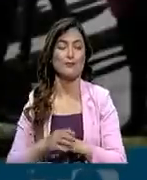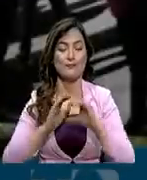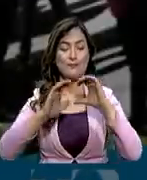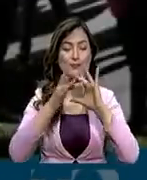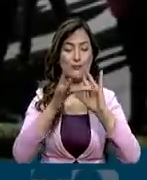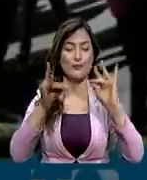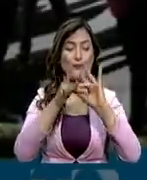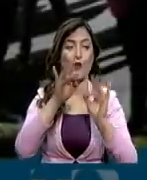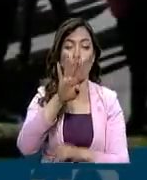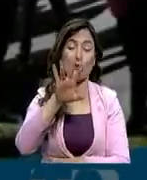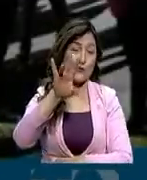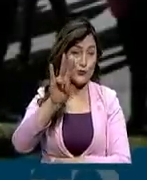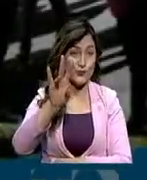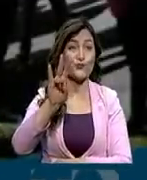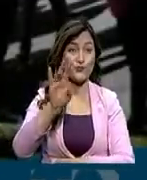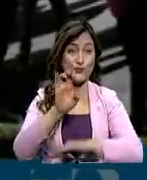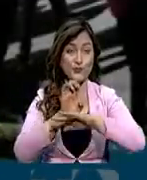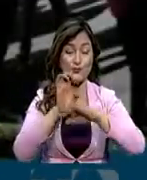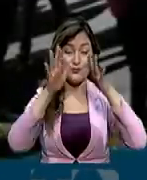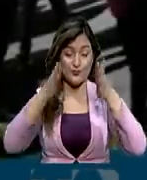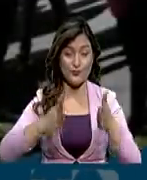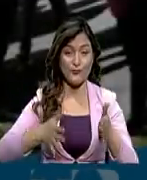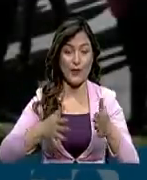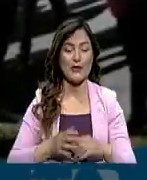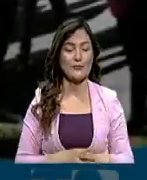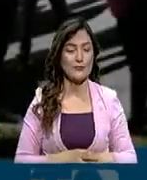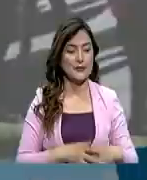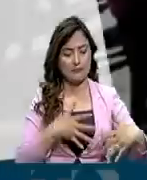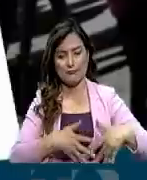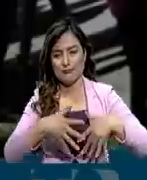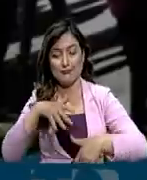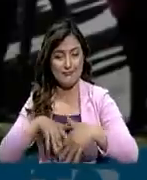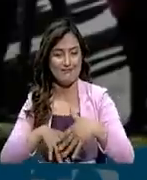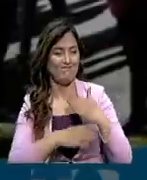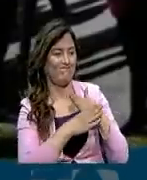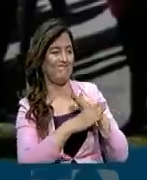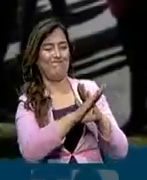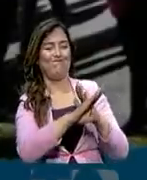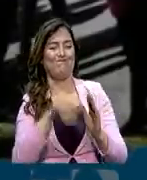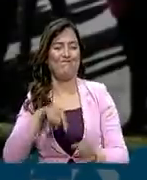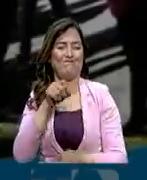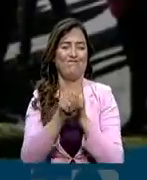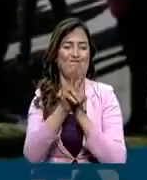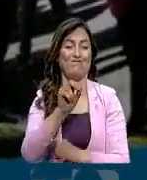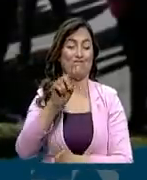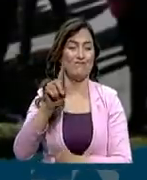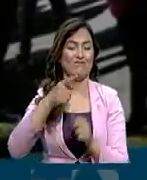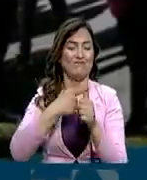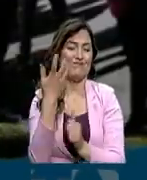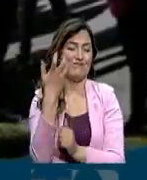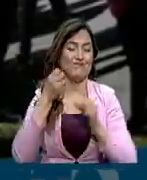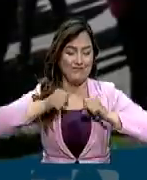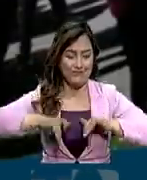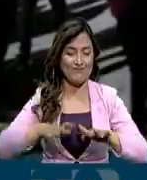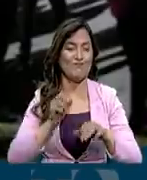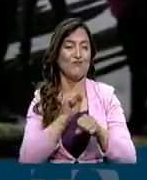que 457 ecuatorianos han sido declarados inadmisibles en lo que va del año. Solo durante la primera quincena de septiembre fueron